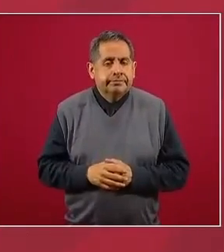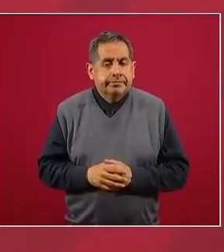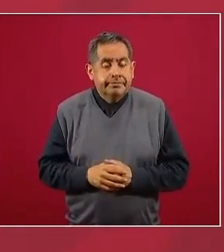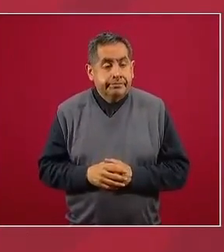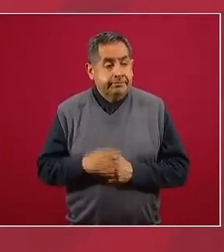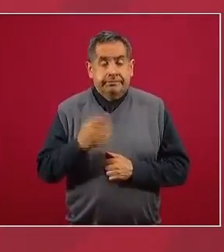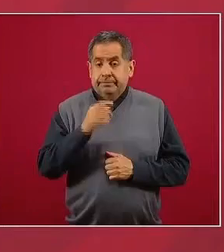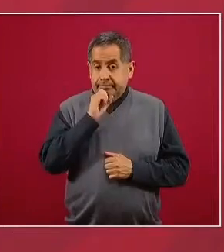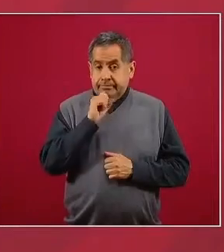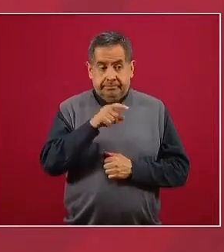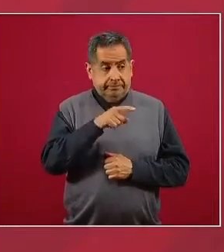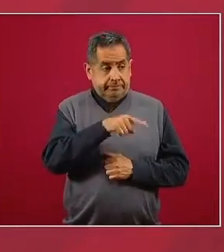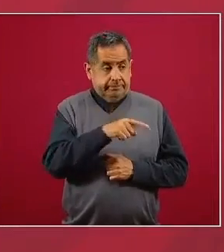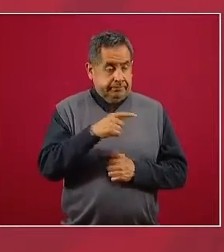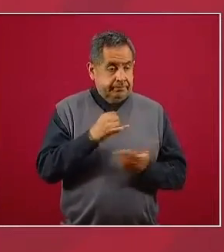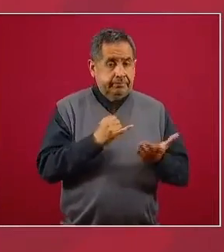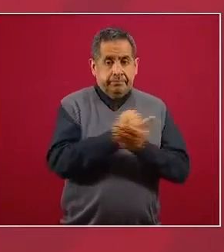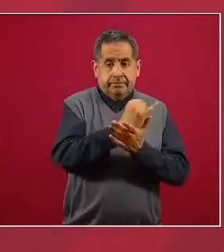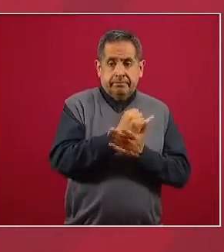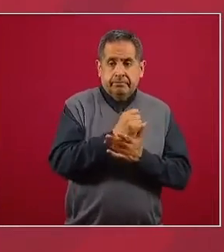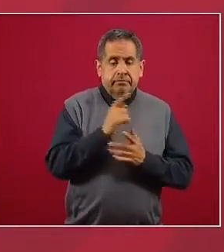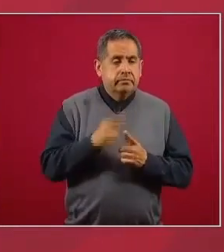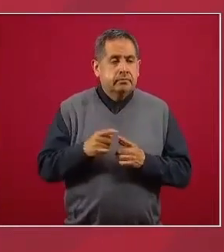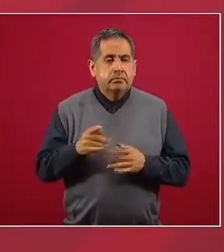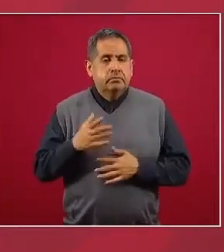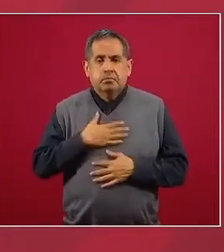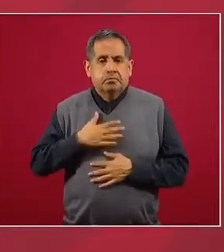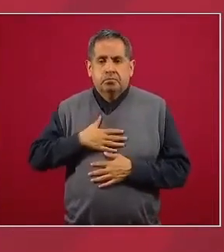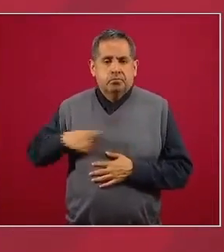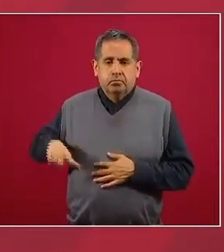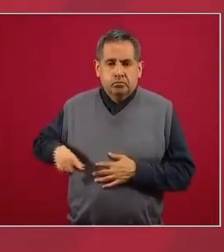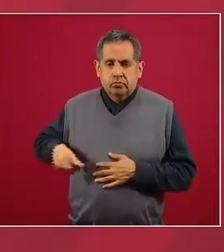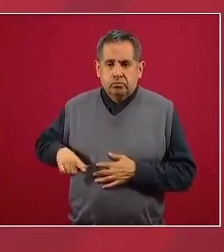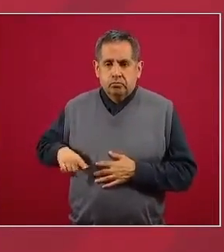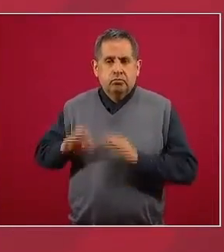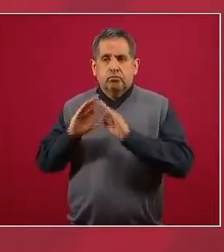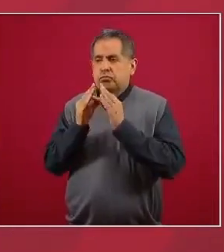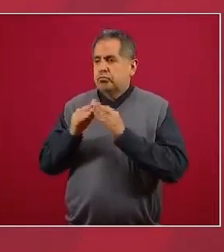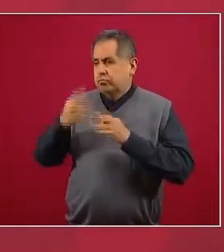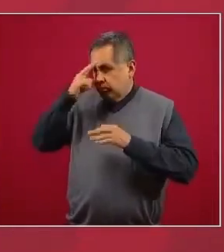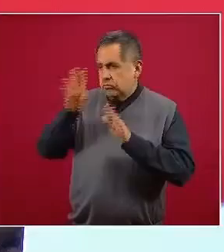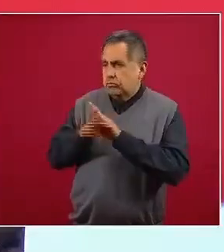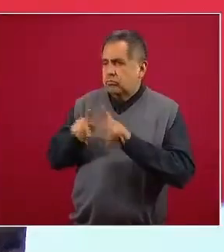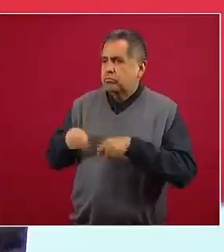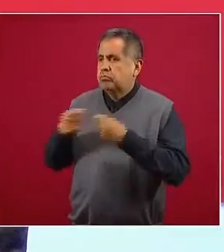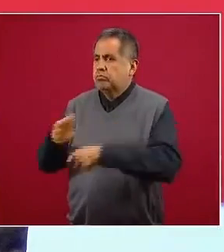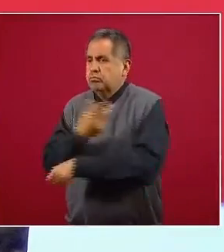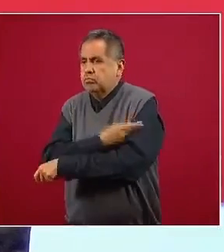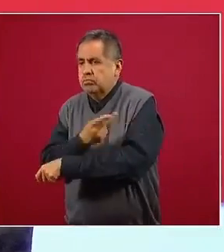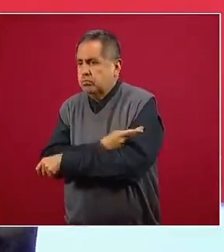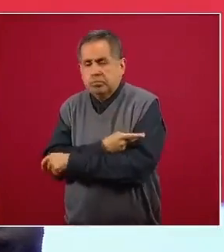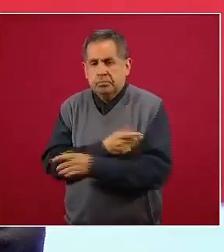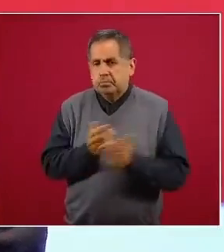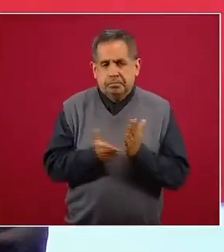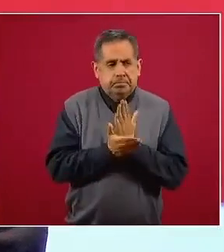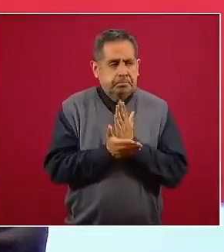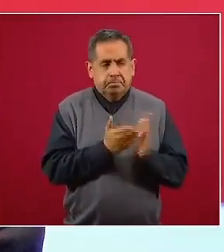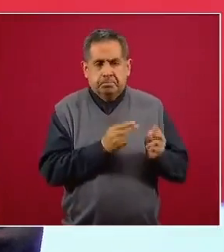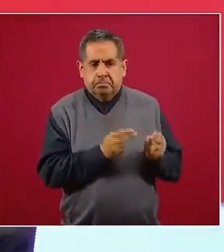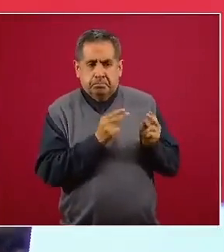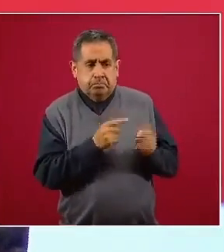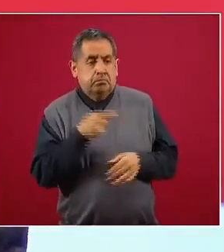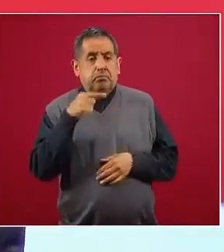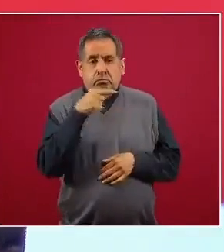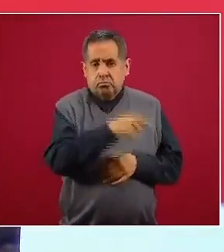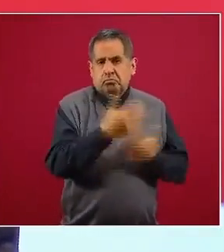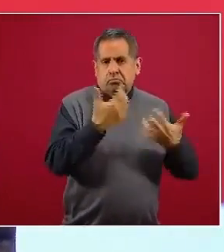Y esta decisión no determina en modo alguno el esquema de vacunación de México. Eso es lo que hay que tener muy claro. Es decir, los